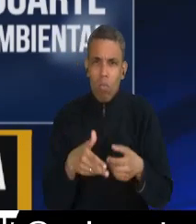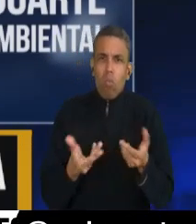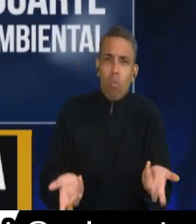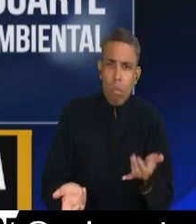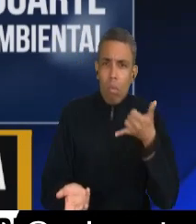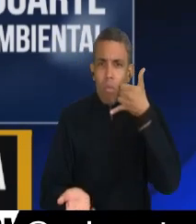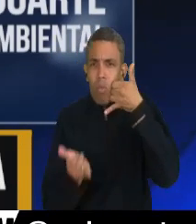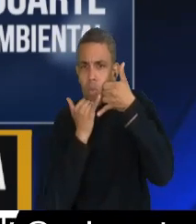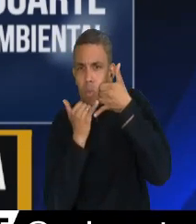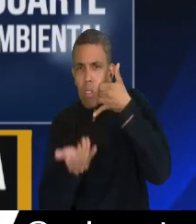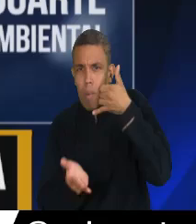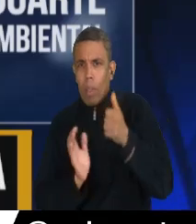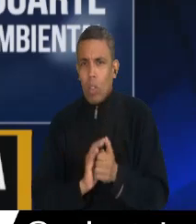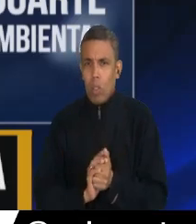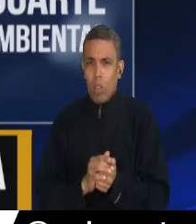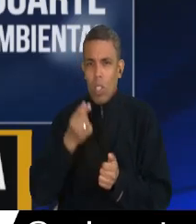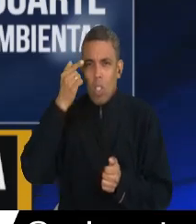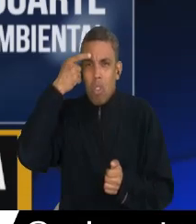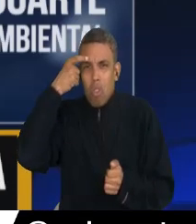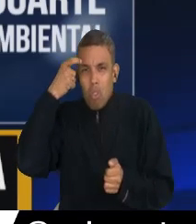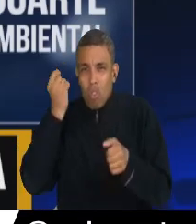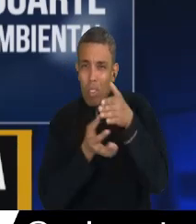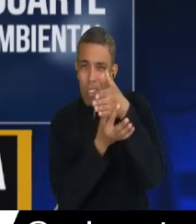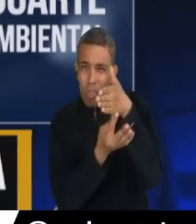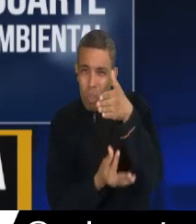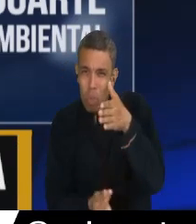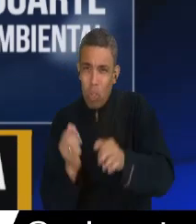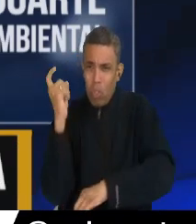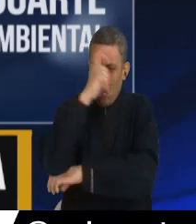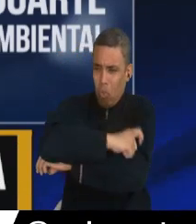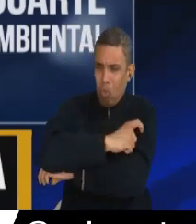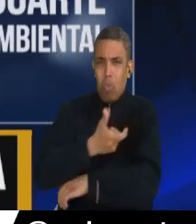hicieron entonces para recoger todo el combustible? Si yo estuve